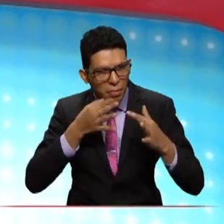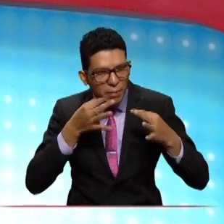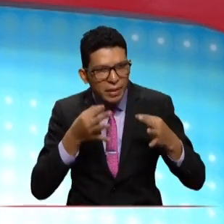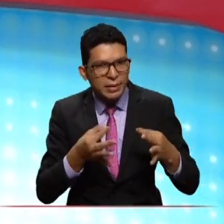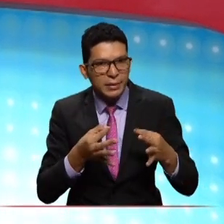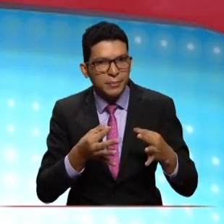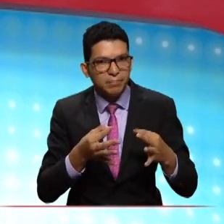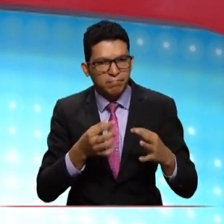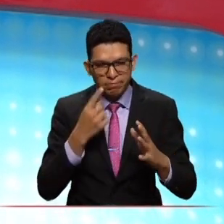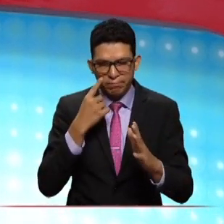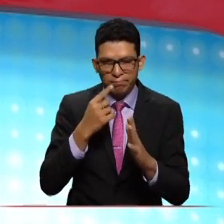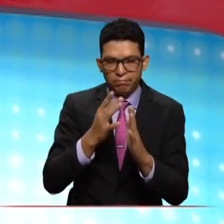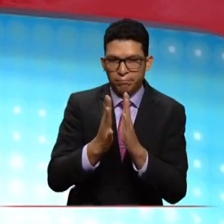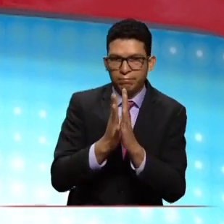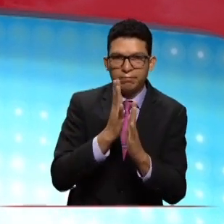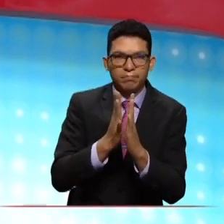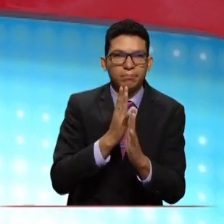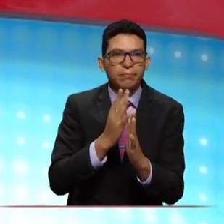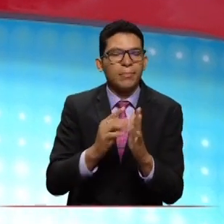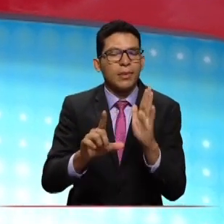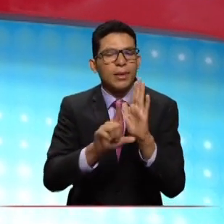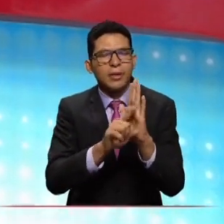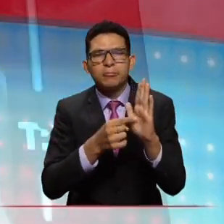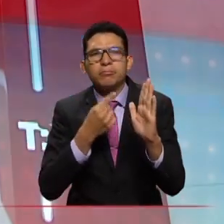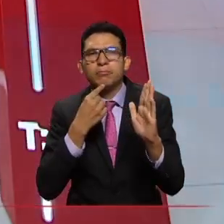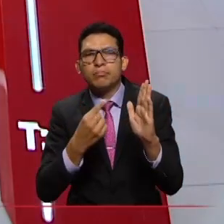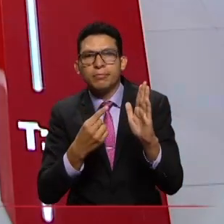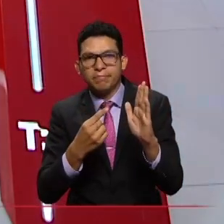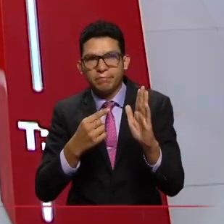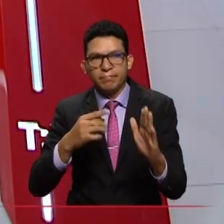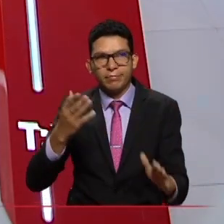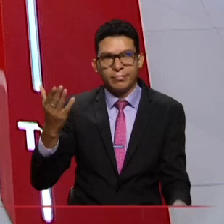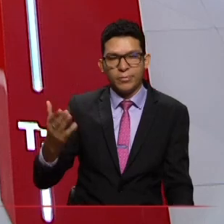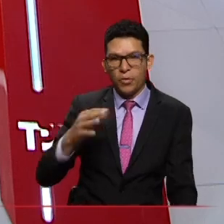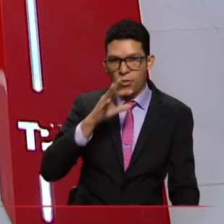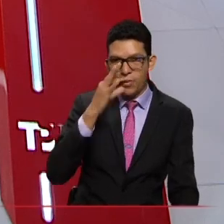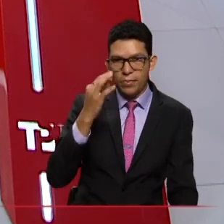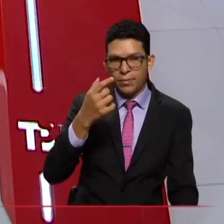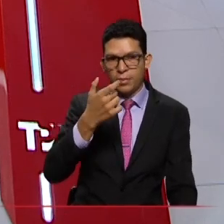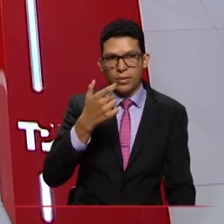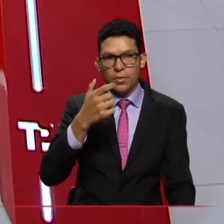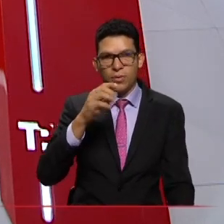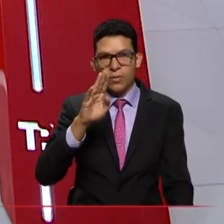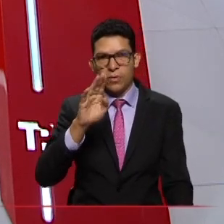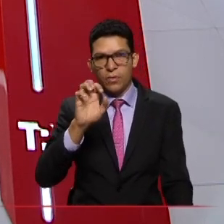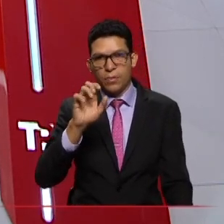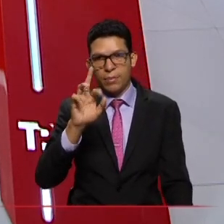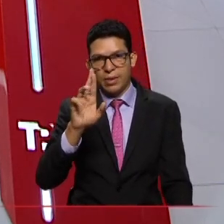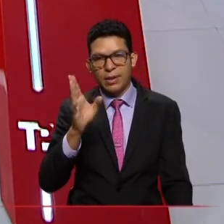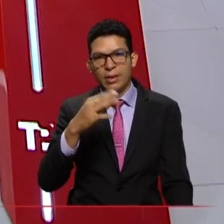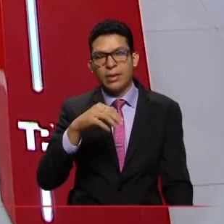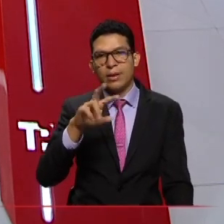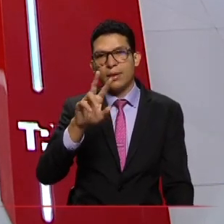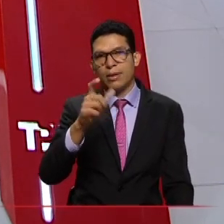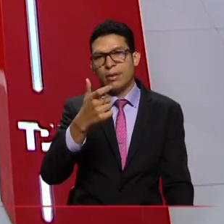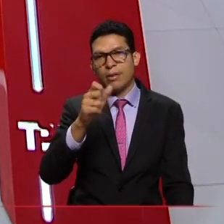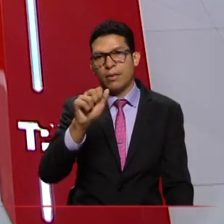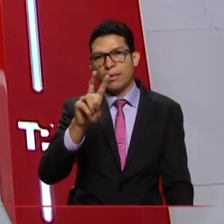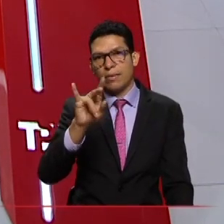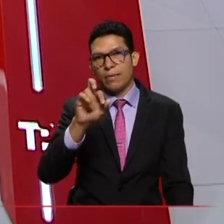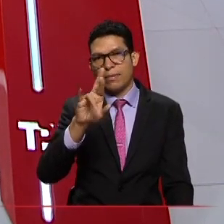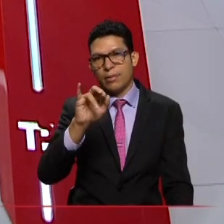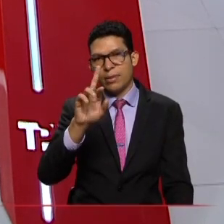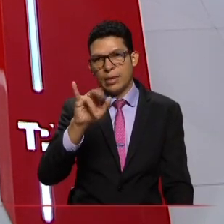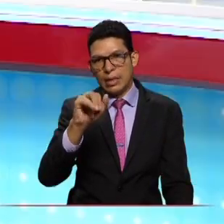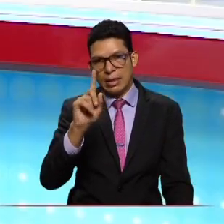Gigi, para saber qué determina la ley, nos acompaña Gober Gaviria Rueda, es abogado especialista en derecho comercial y quien